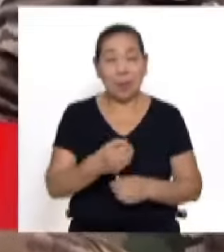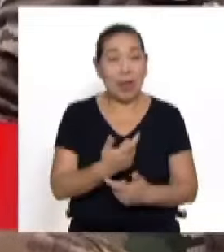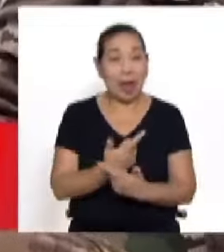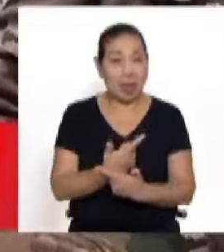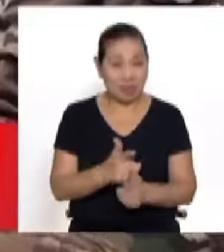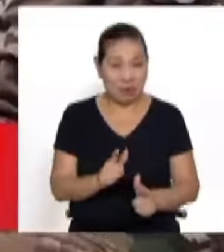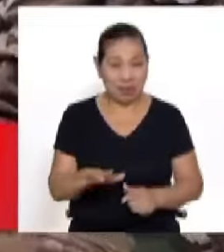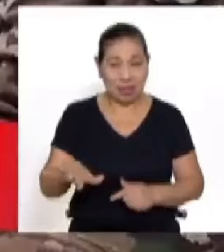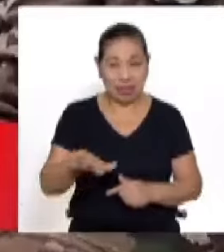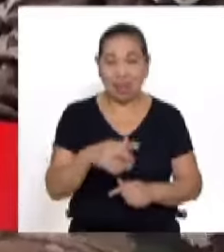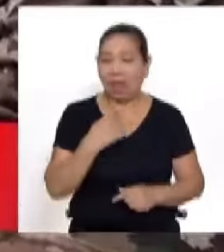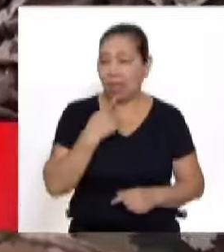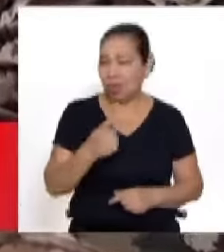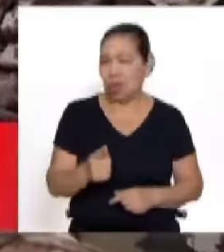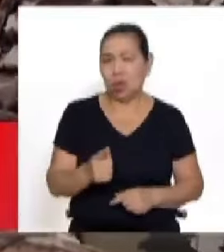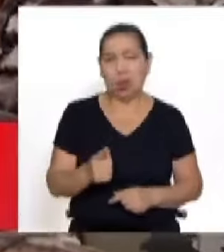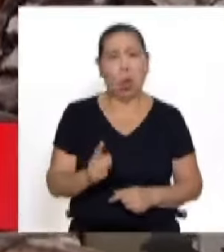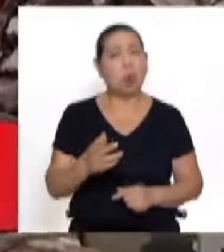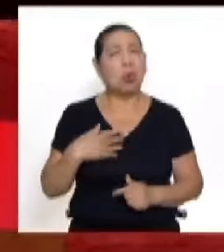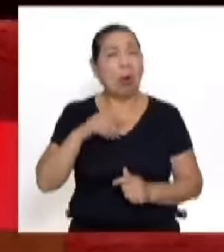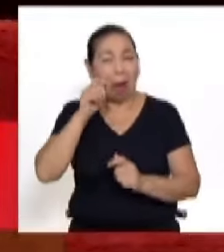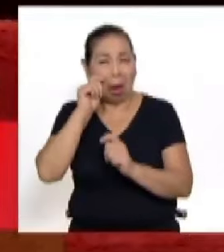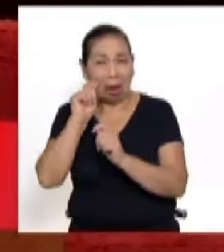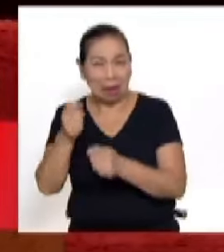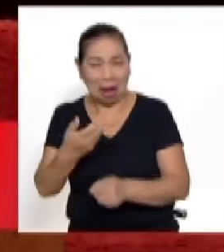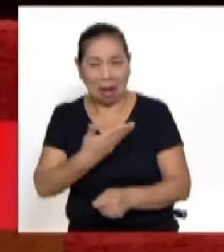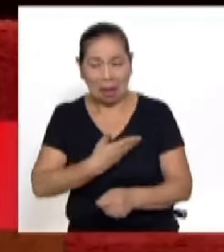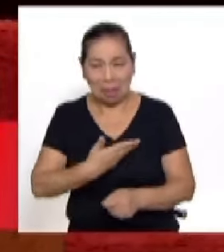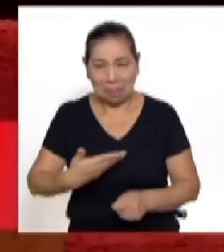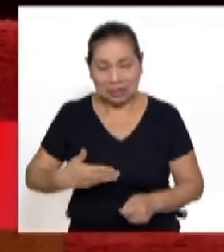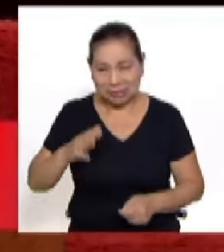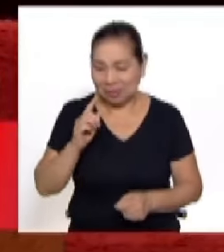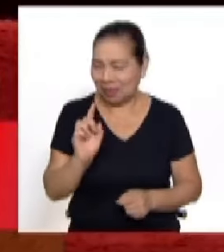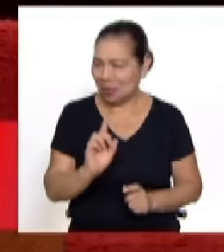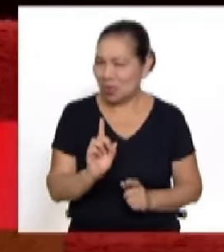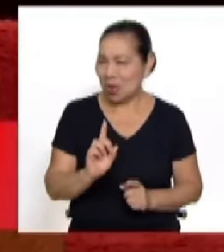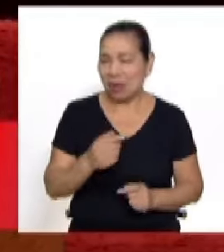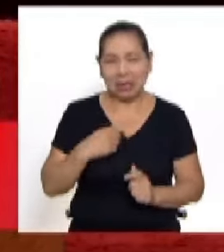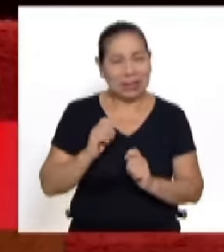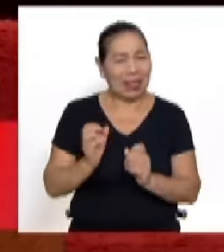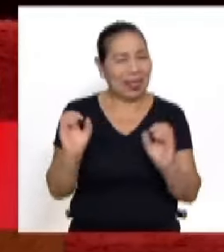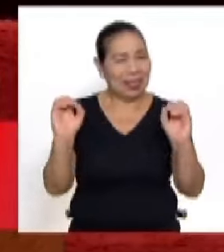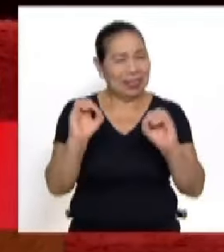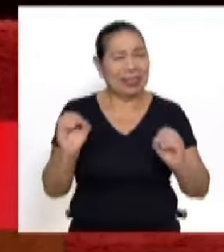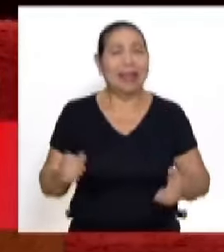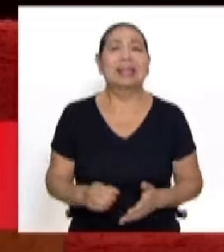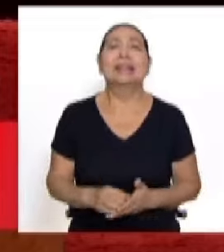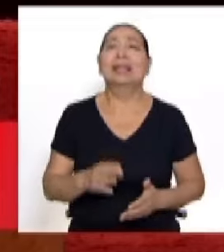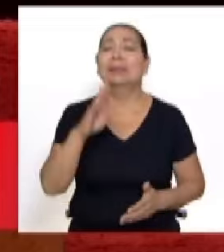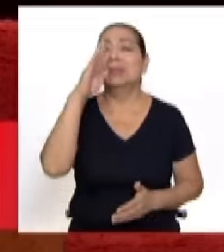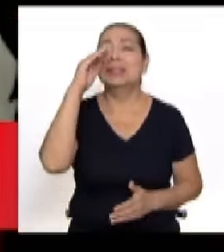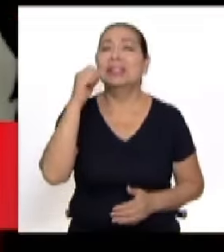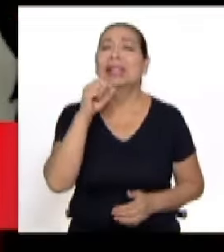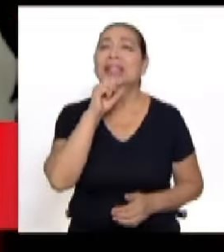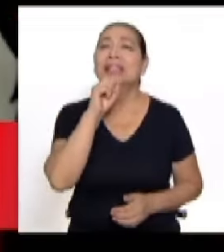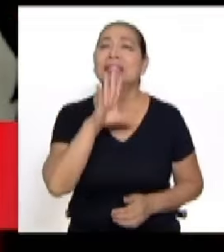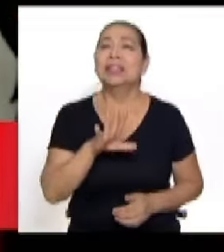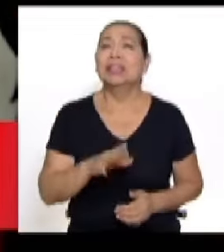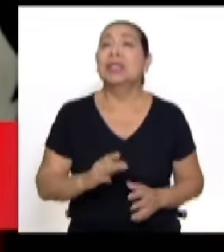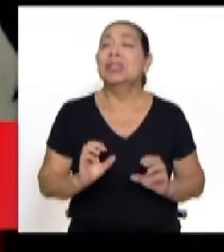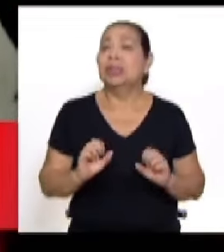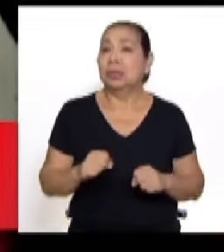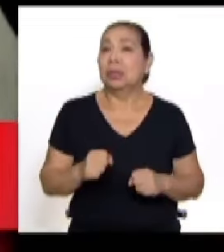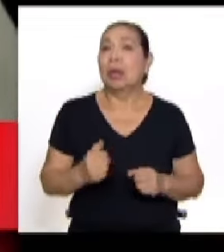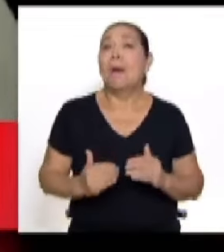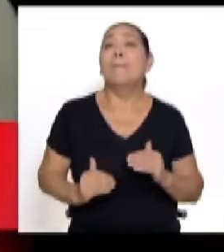César Acuña, descartó haber regalado un reloj Rolex a la presidenta de la República, Dina Boluarte. Dijo que